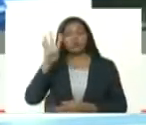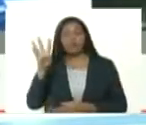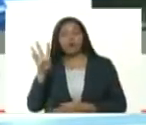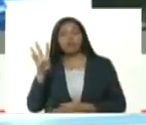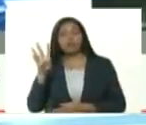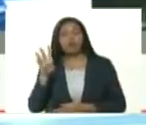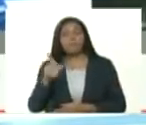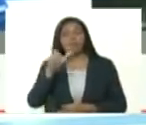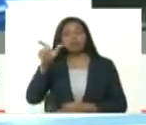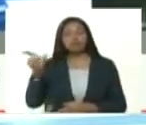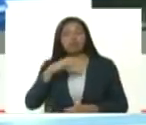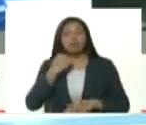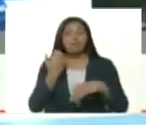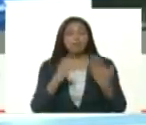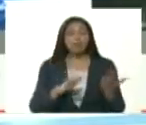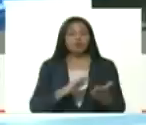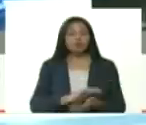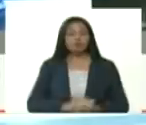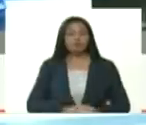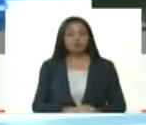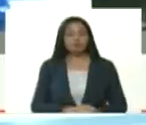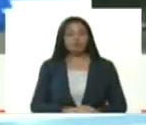134.007 fallecidos,